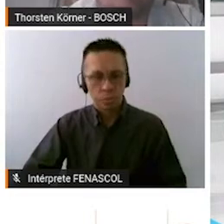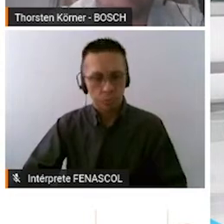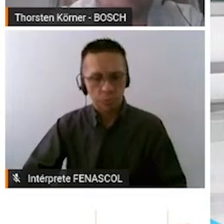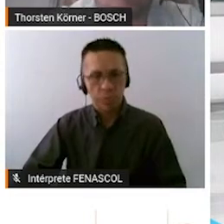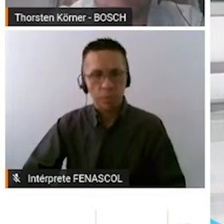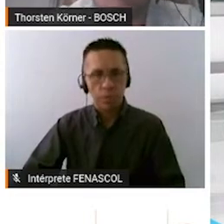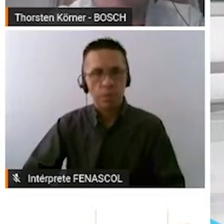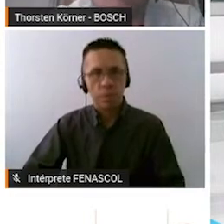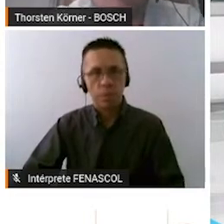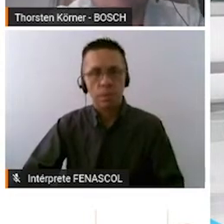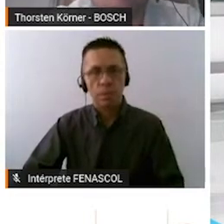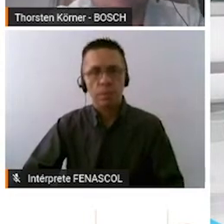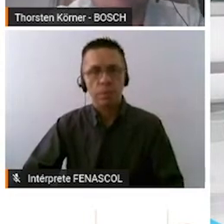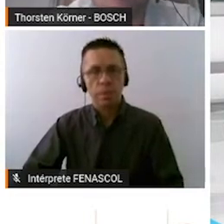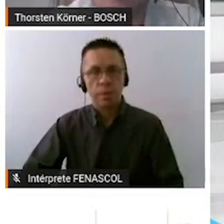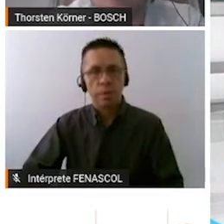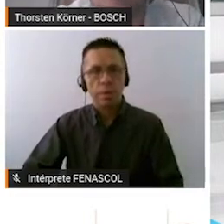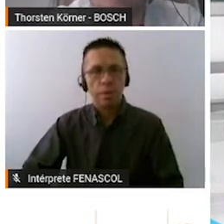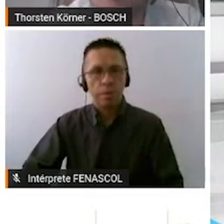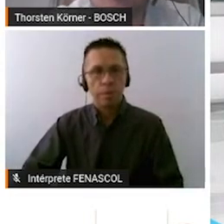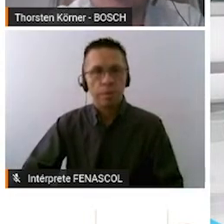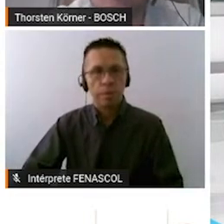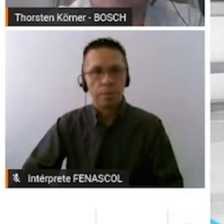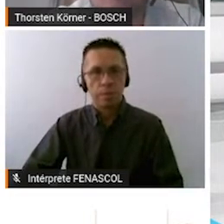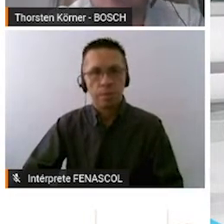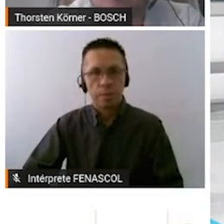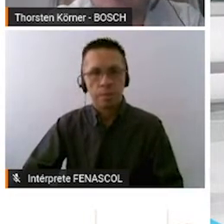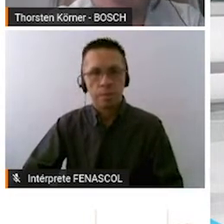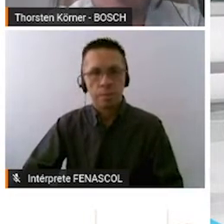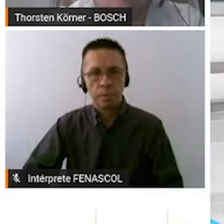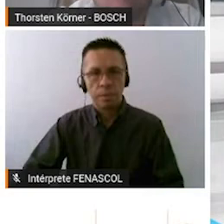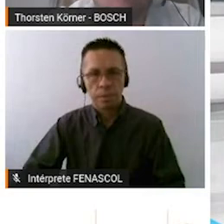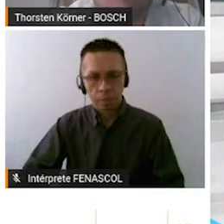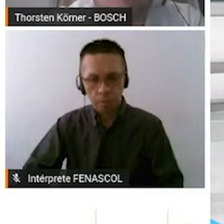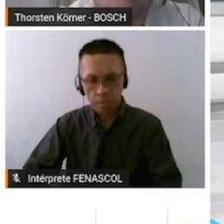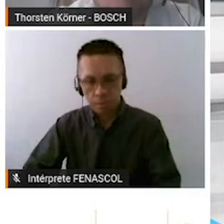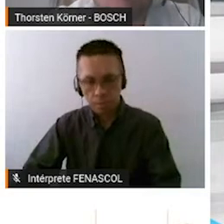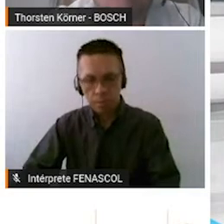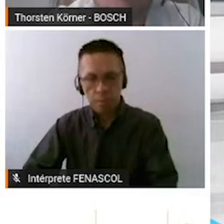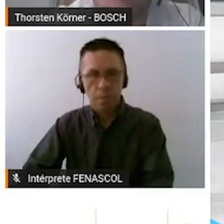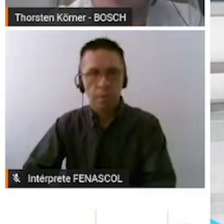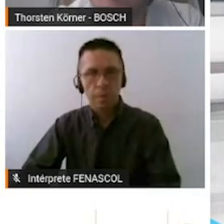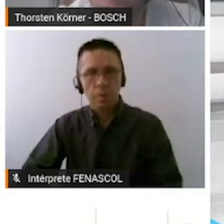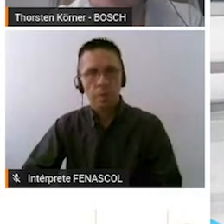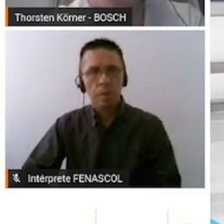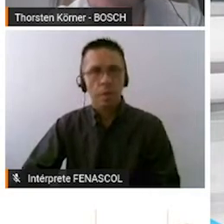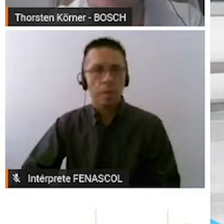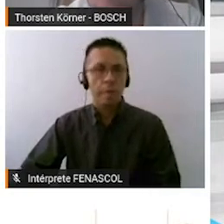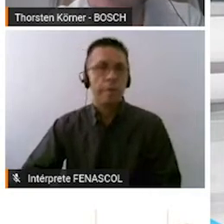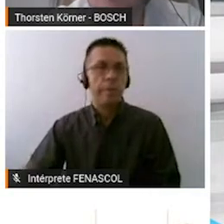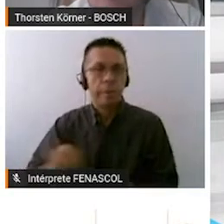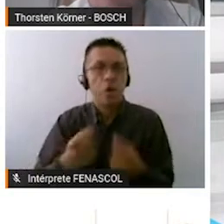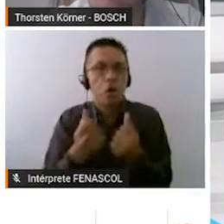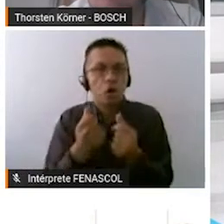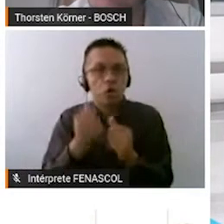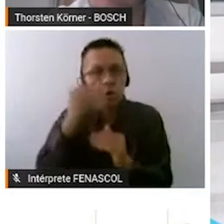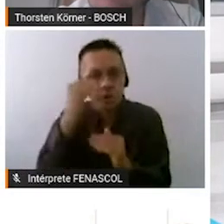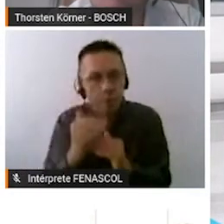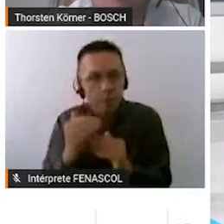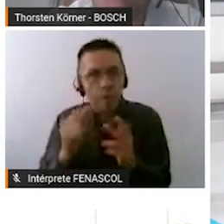los costos, reducir las paradas de máquinas inesperadas, obviamente, mejorar la